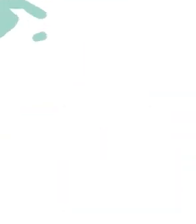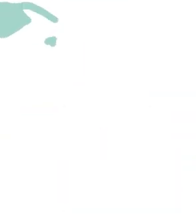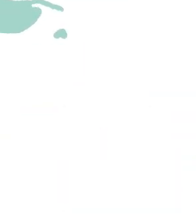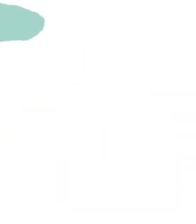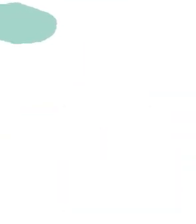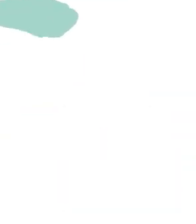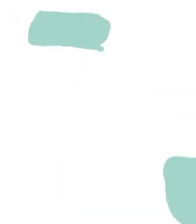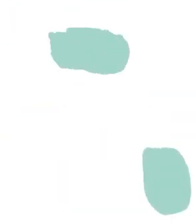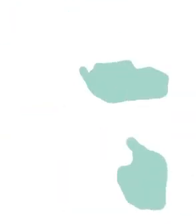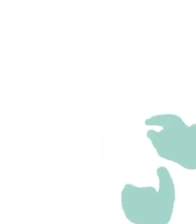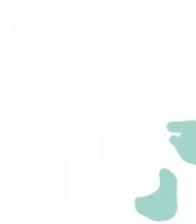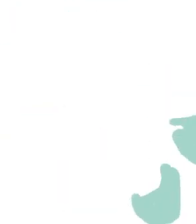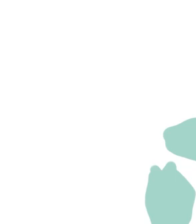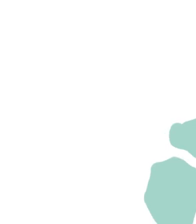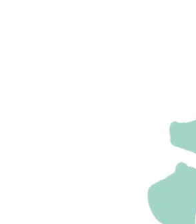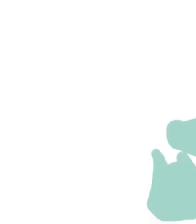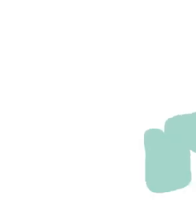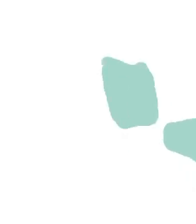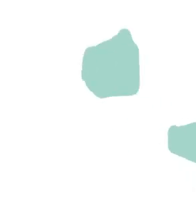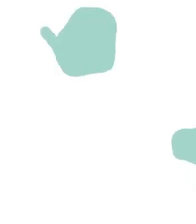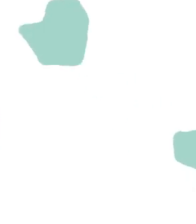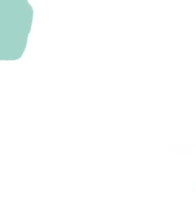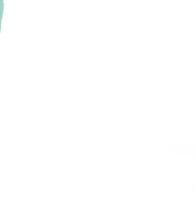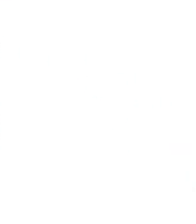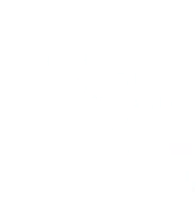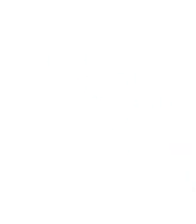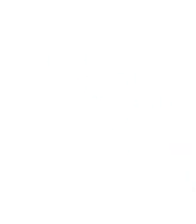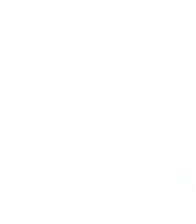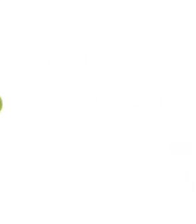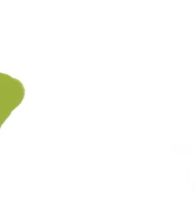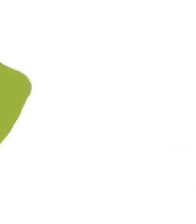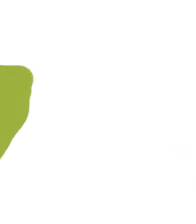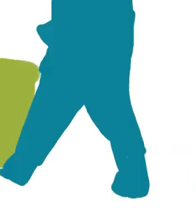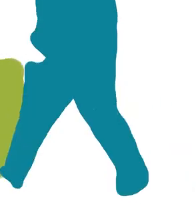Que la vida pase en el rodaje.